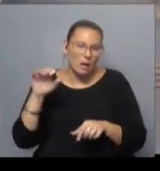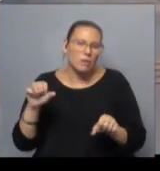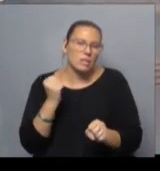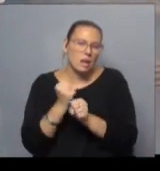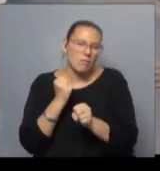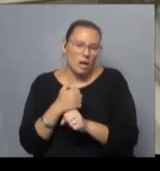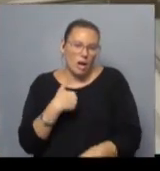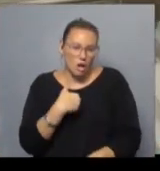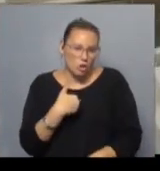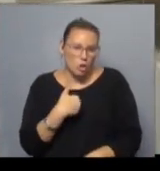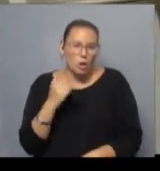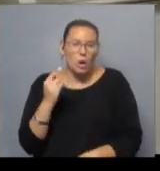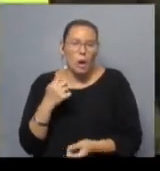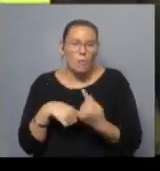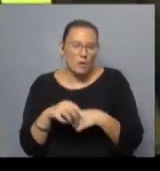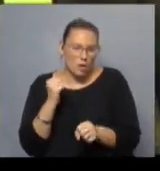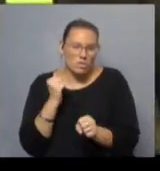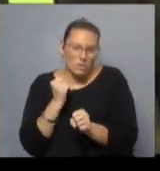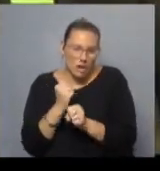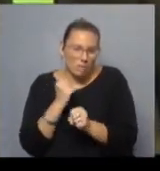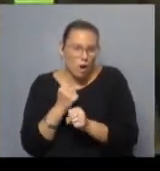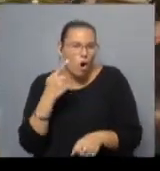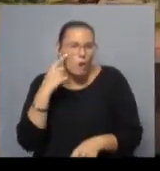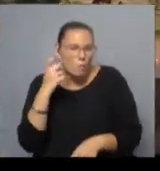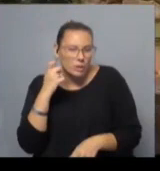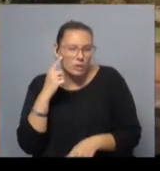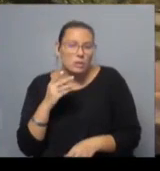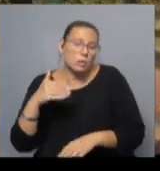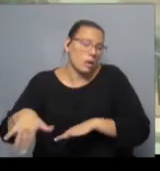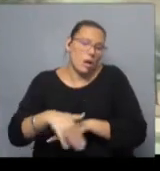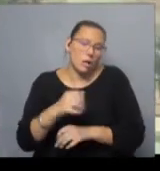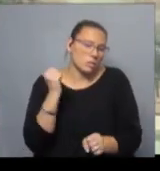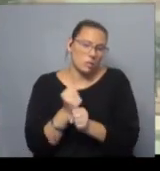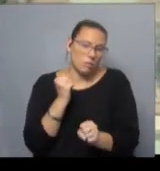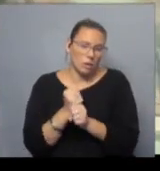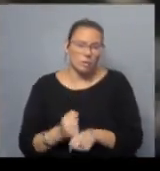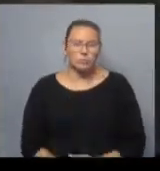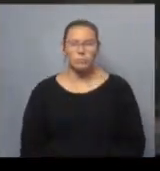locacionista, pero el laburo es lo que te da todo. O sea, tenés que salir a la calle a laburar.